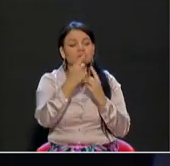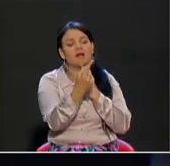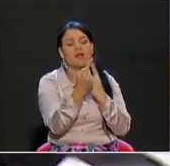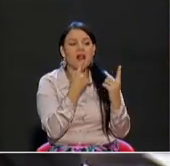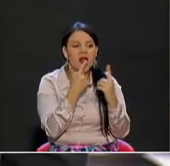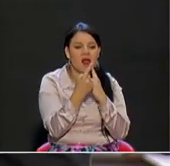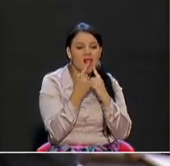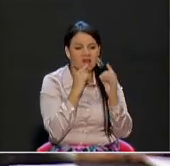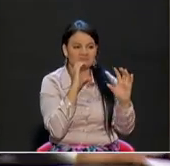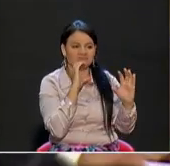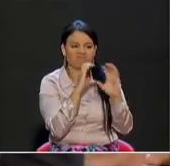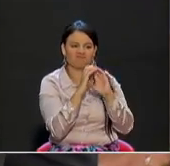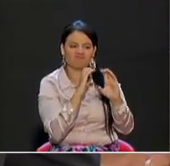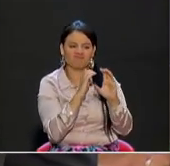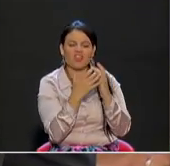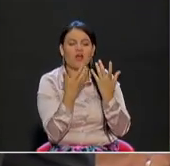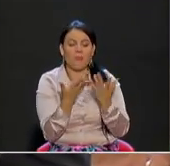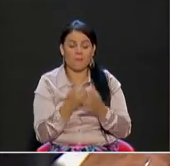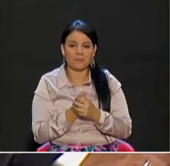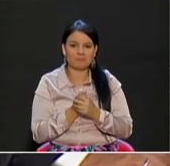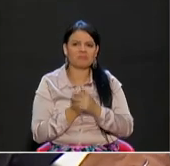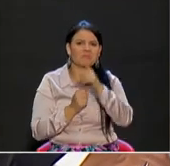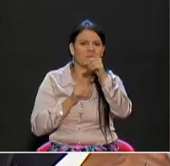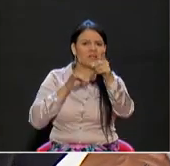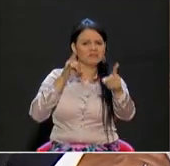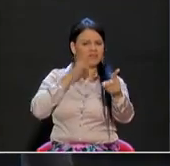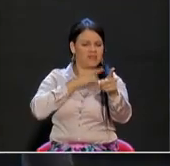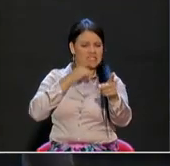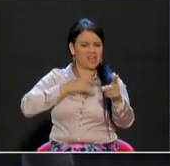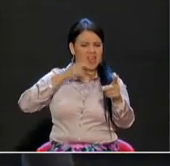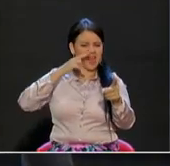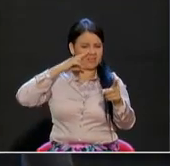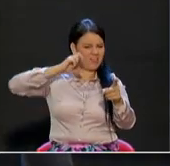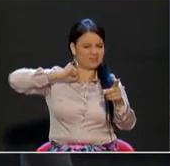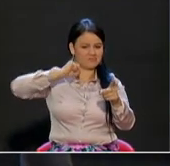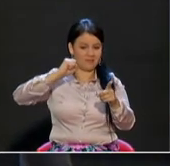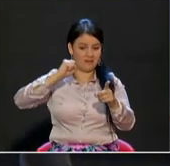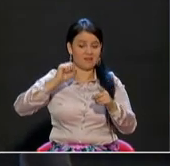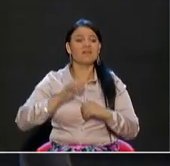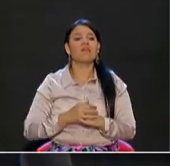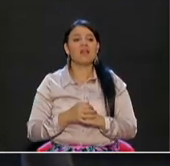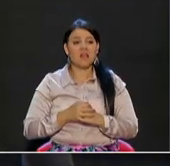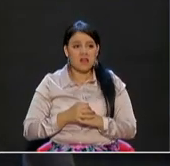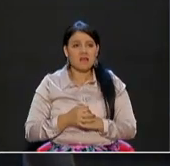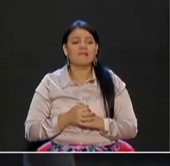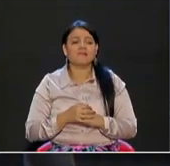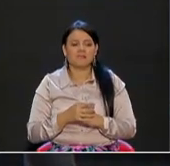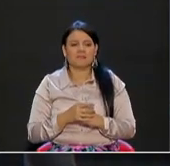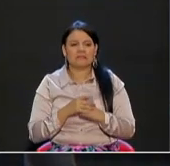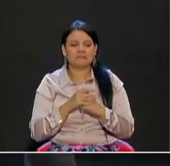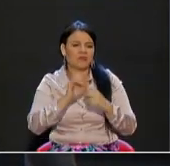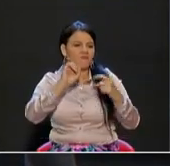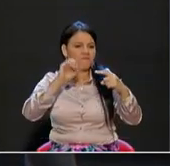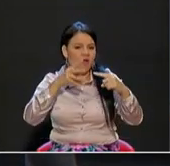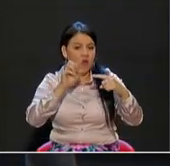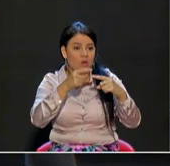universidad nacional hace ocho días durante el debate foro que se realizó allí me maltrataron